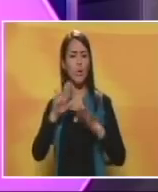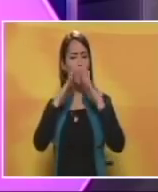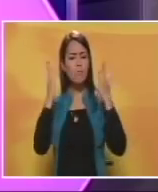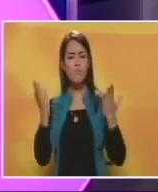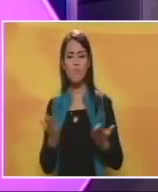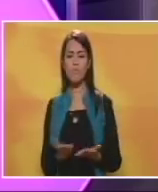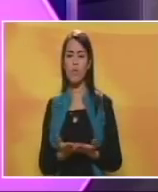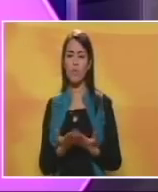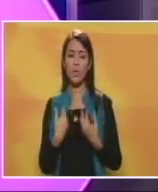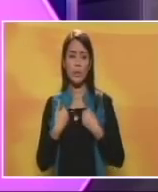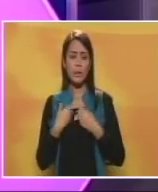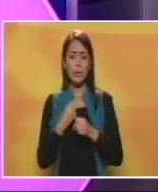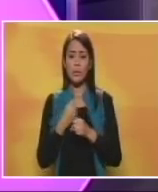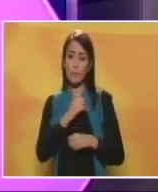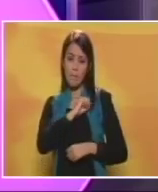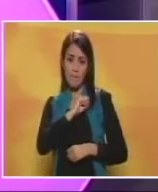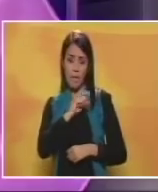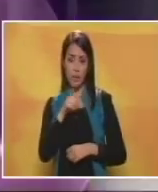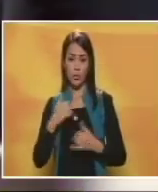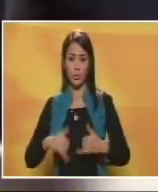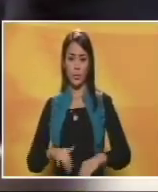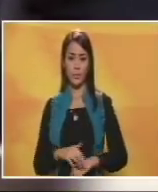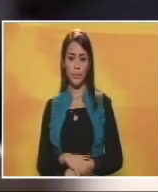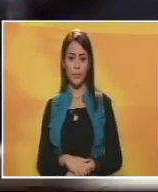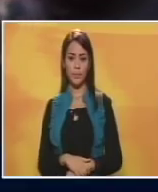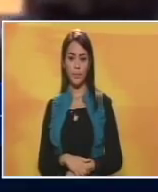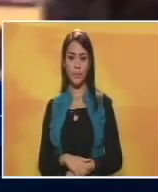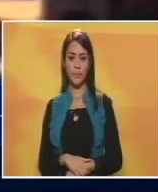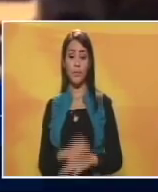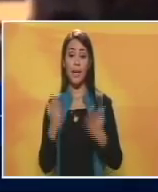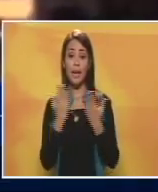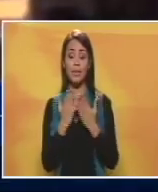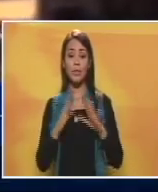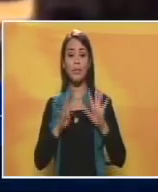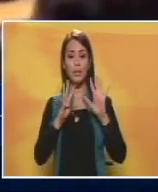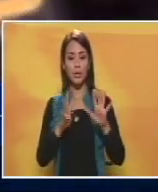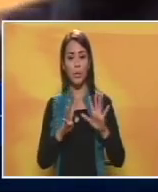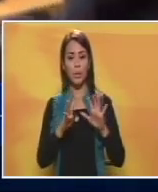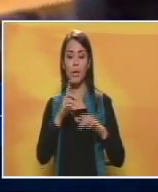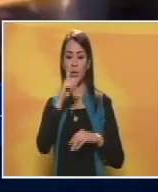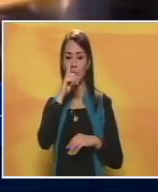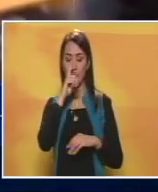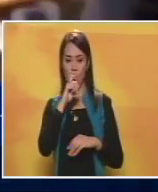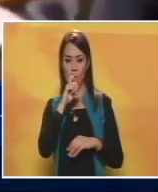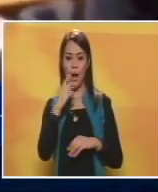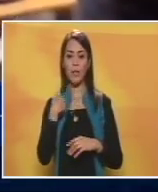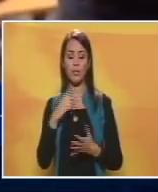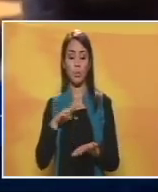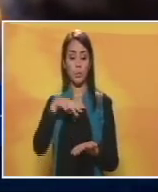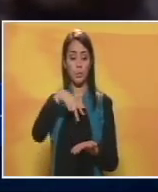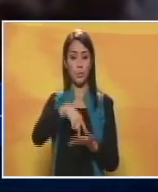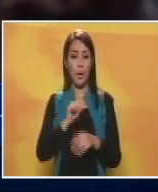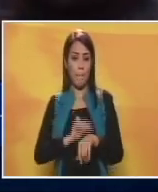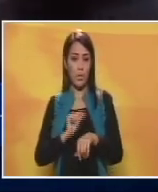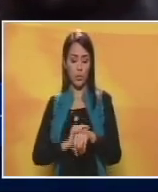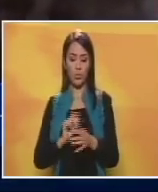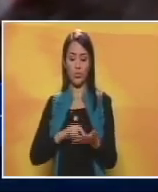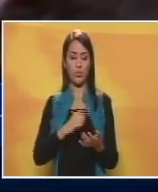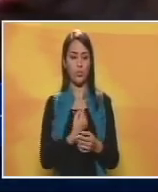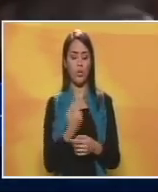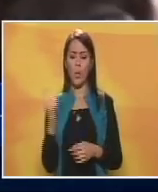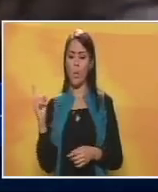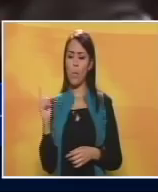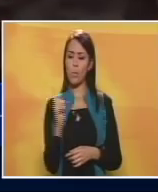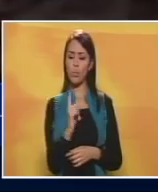el terror que vivió su hija. La estudiante de 9º grado se levantó de su puesto por unos minutos. Al regresar,